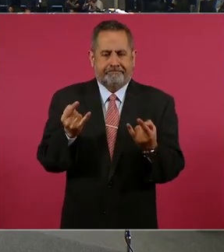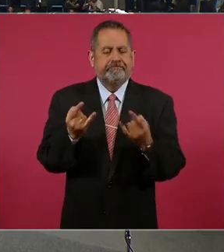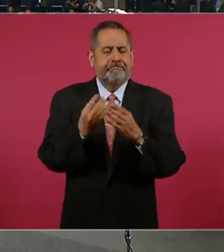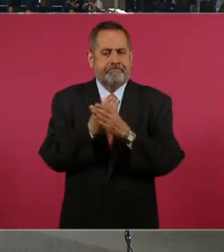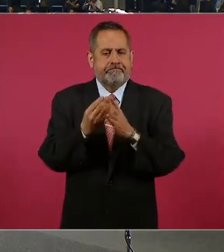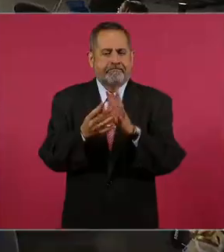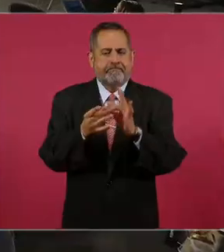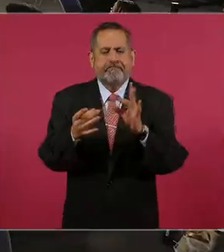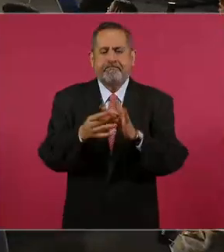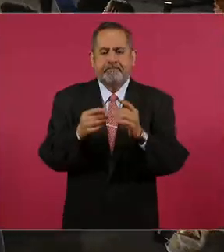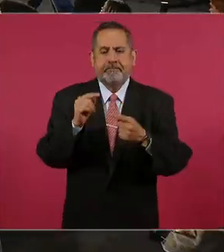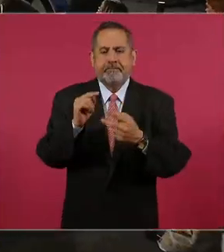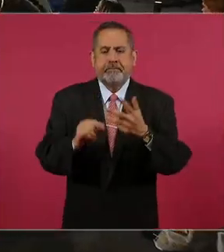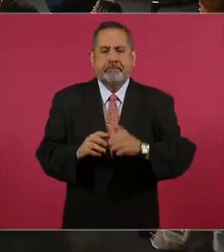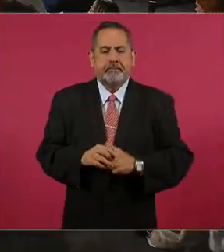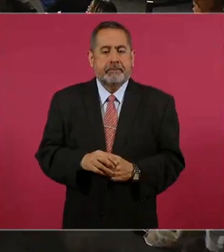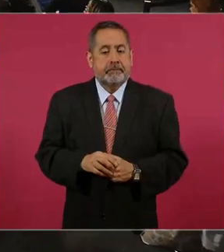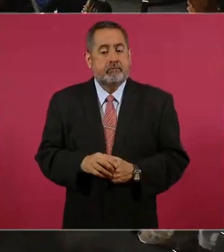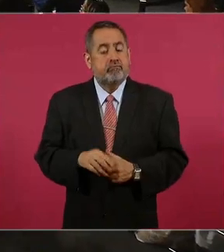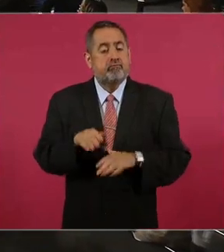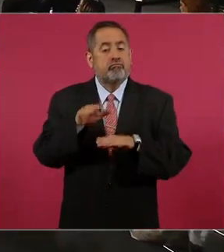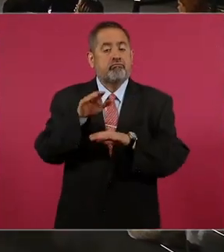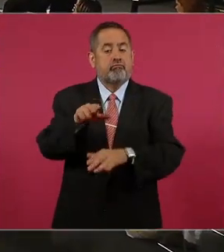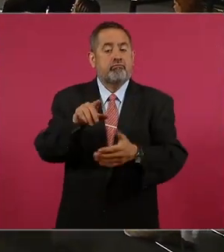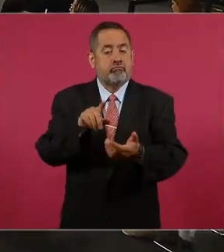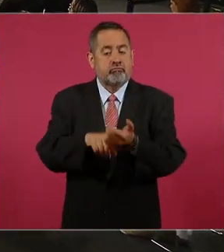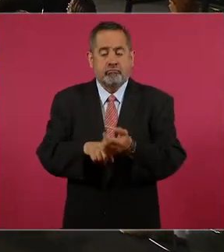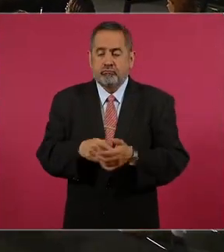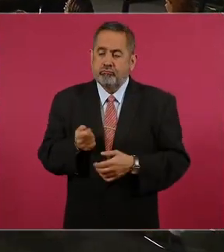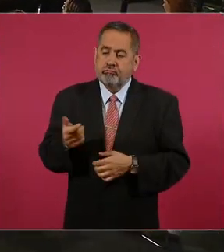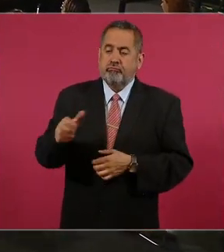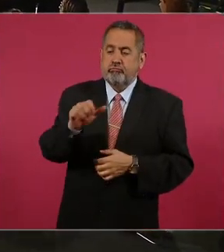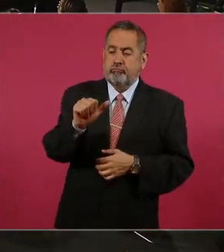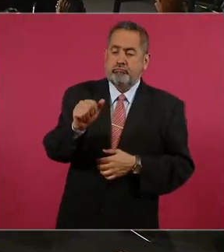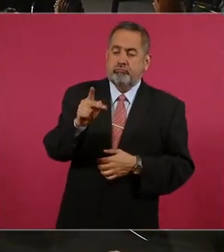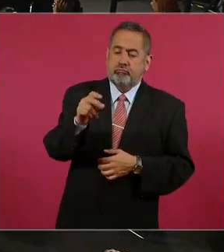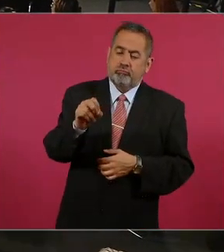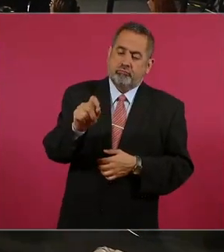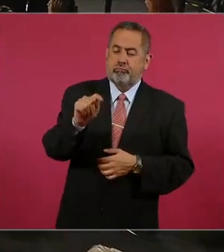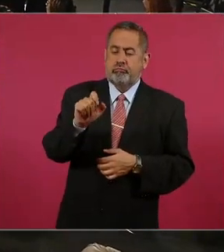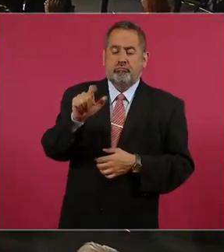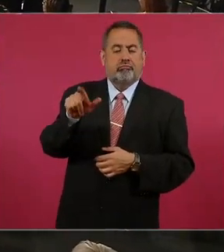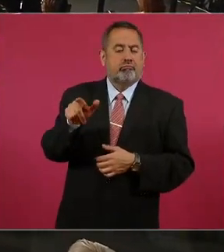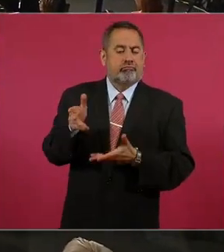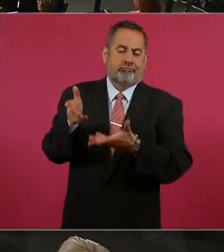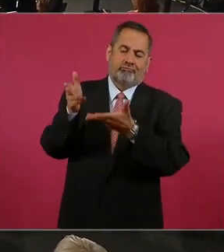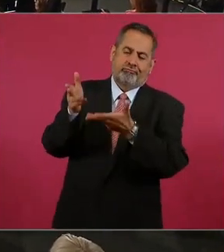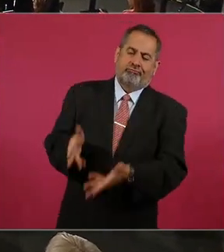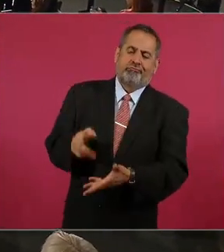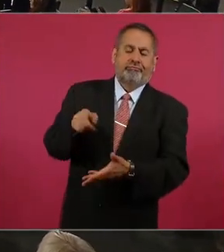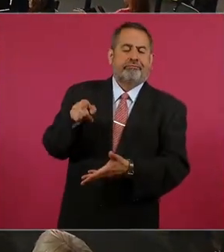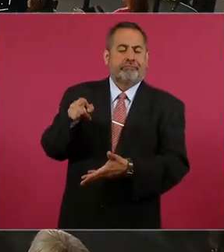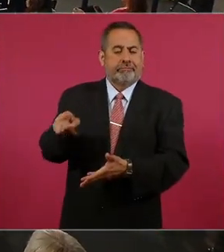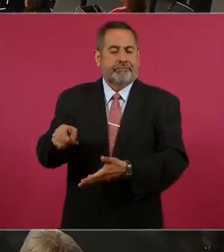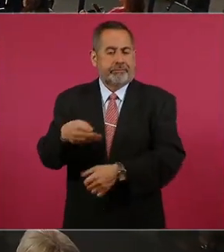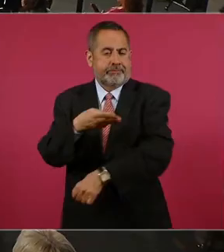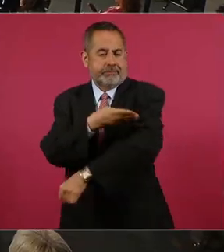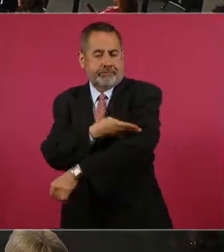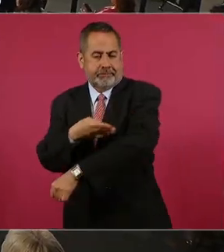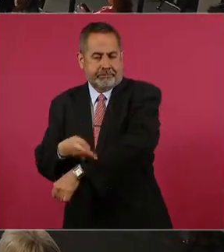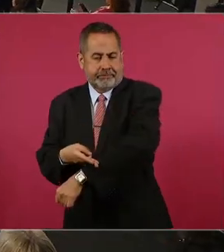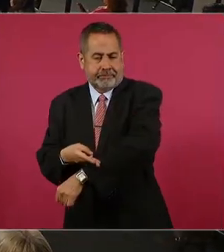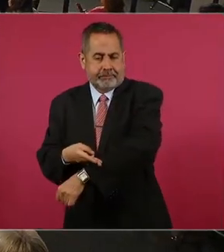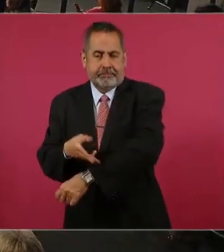Hoy corresponde hablar del apóstol de la democracia de Francisco I. Madero.